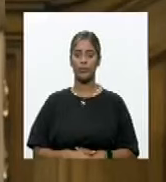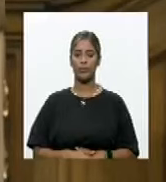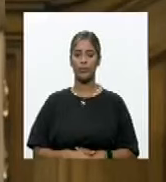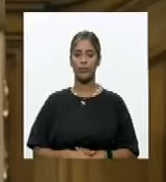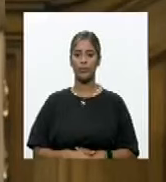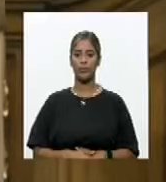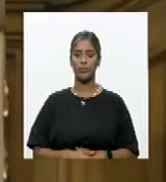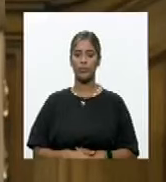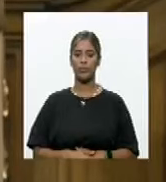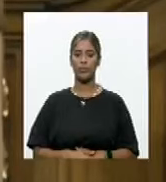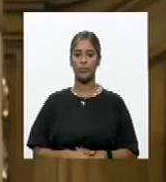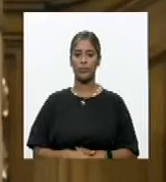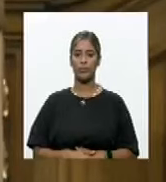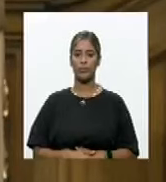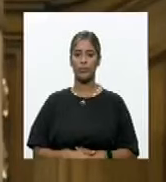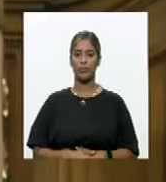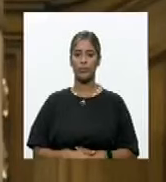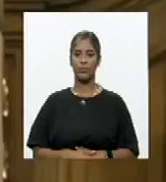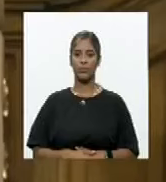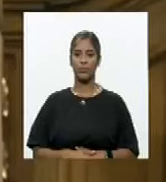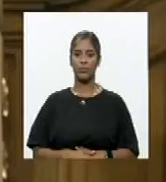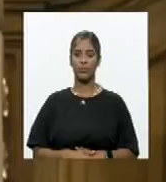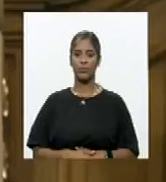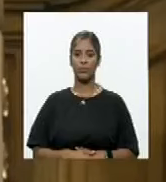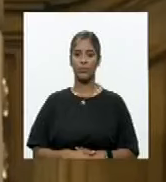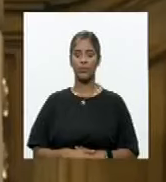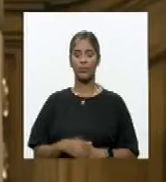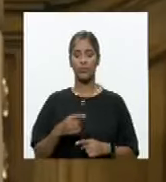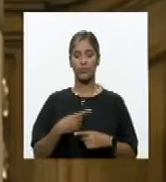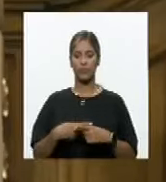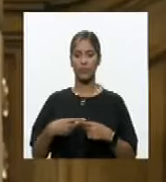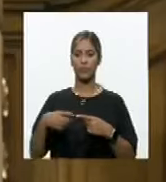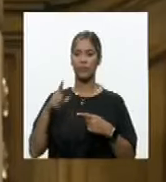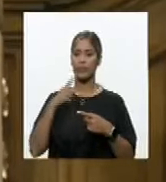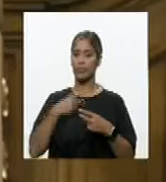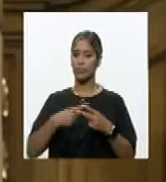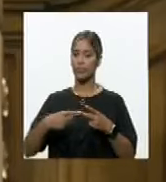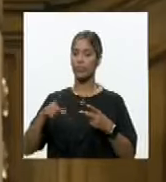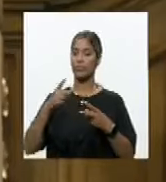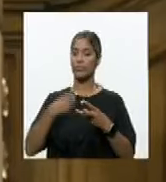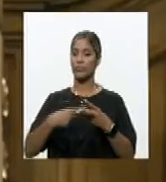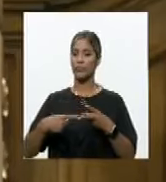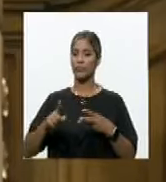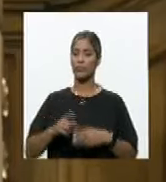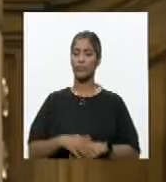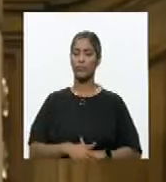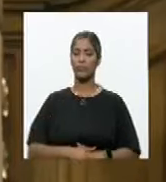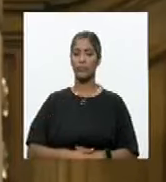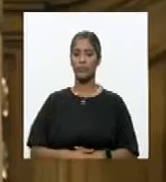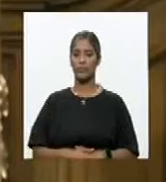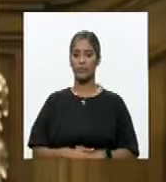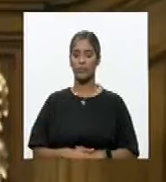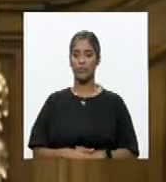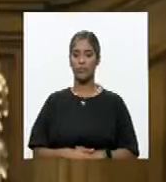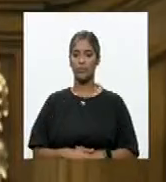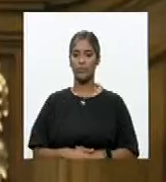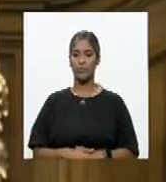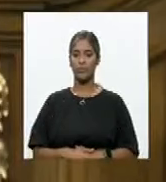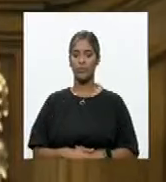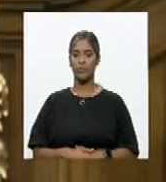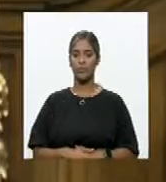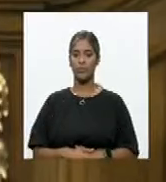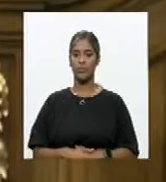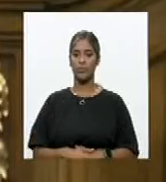Oropesa Bello Denis Argenis, Ramos Olivares Rafael Enrique,